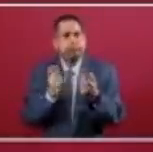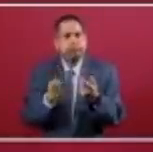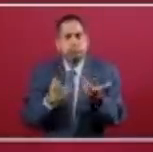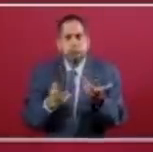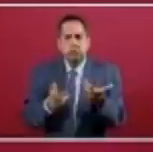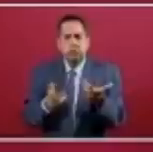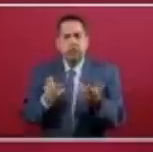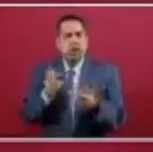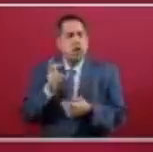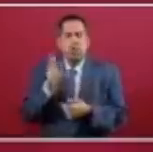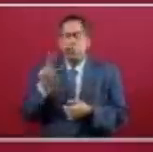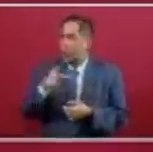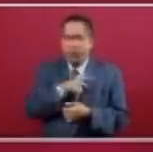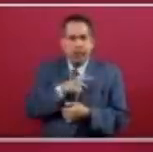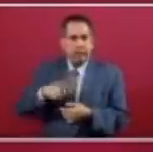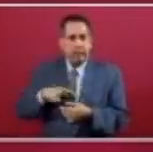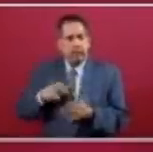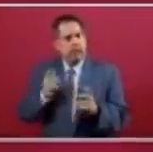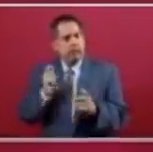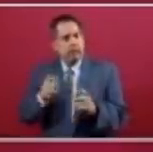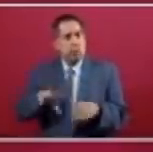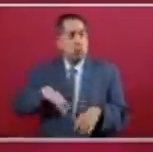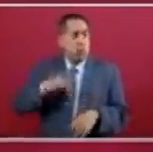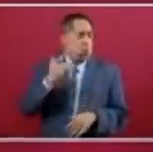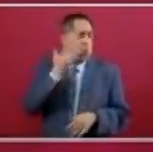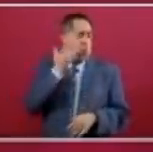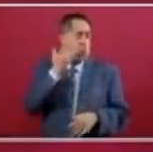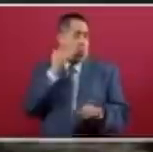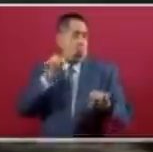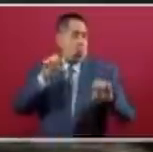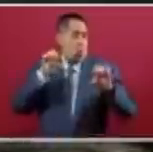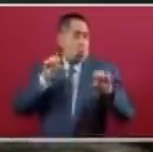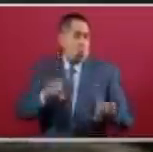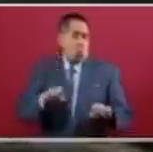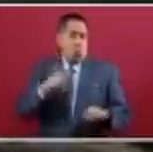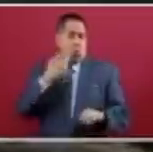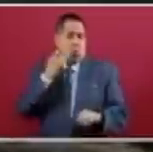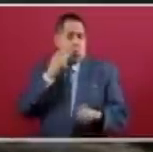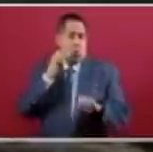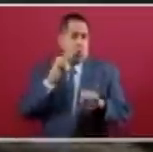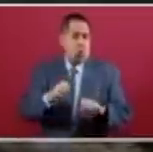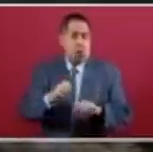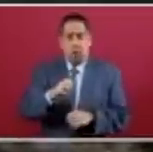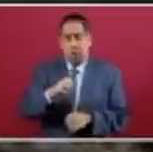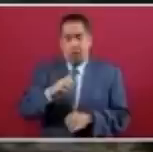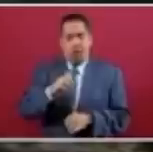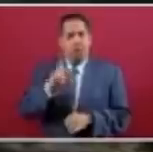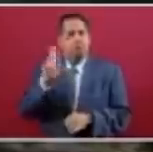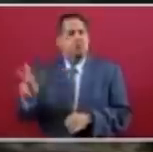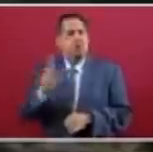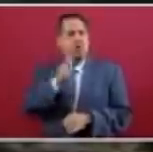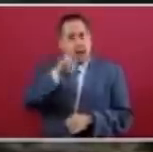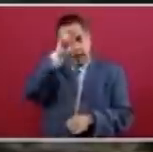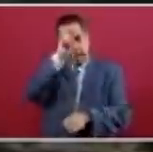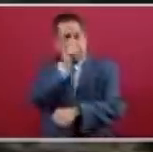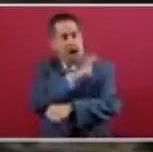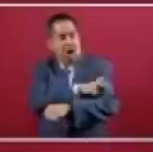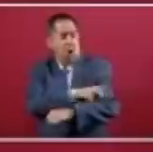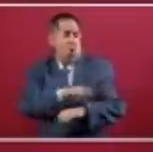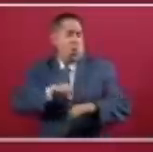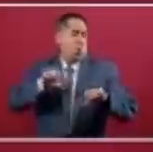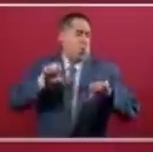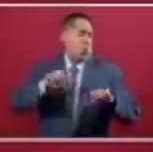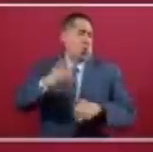ya no haya lujos, que no haya un gobierno faraónico, que sea